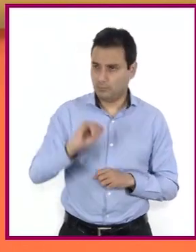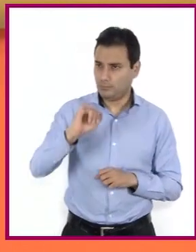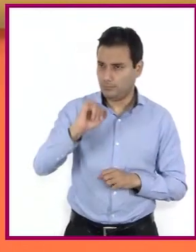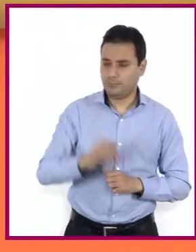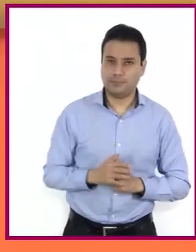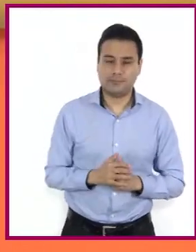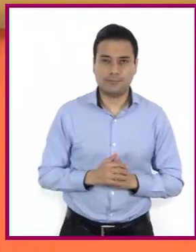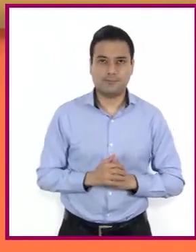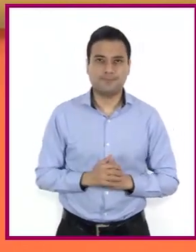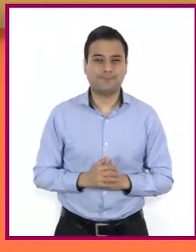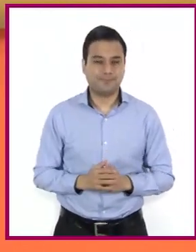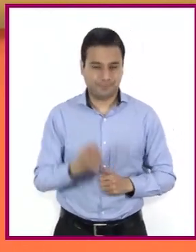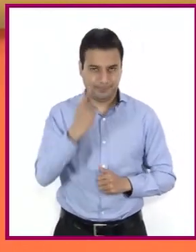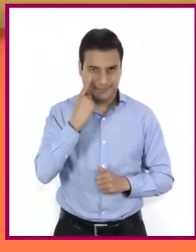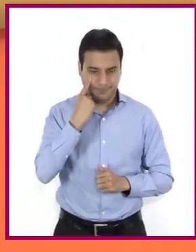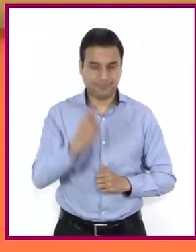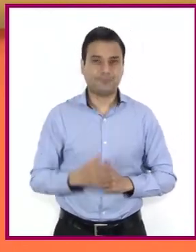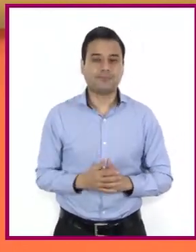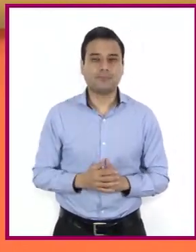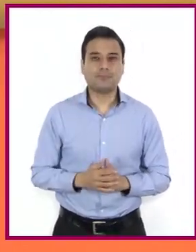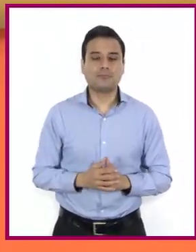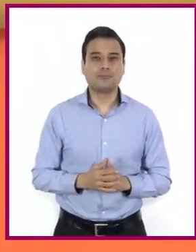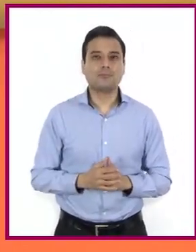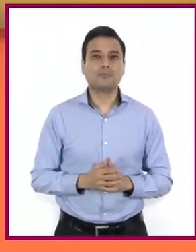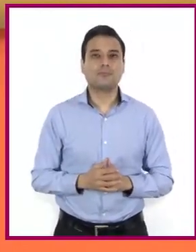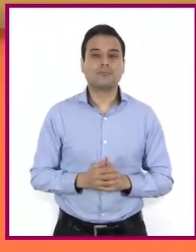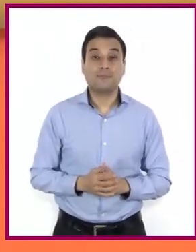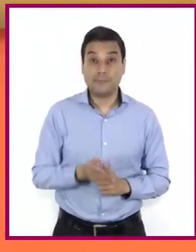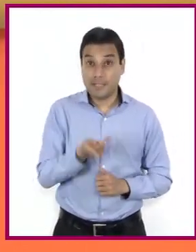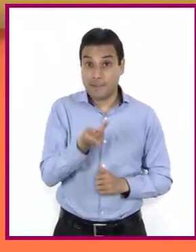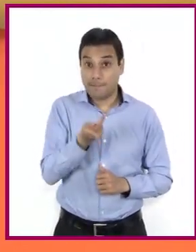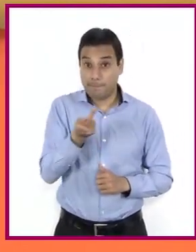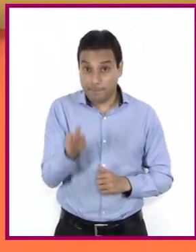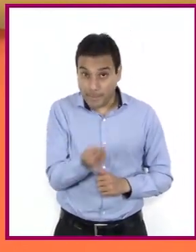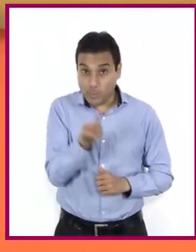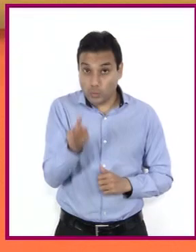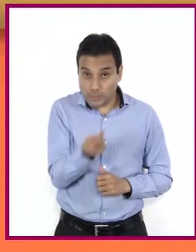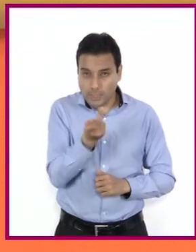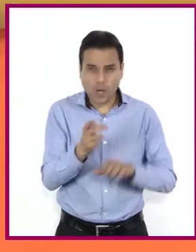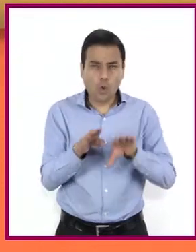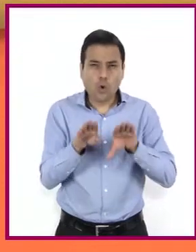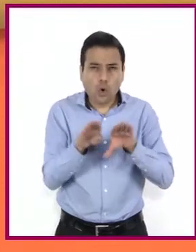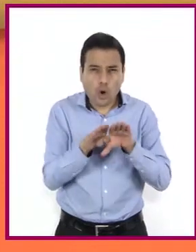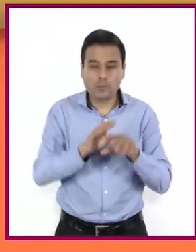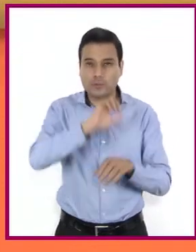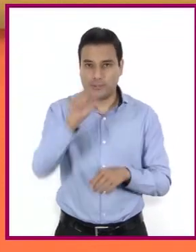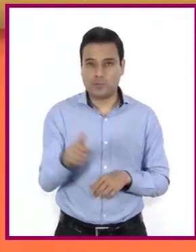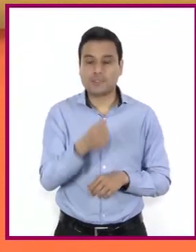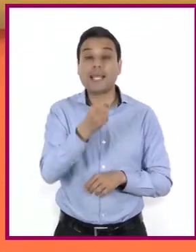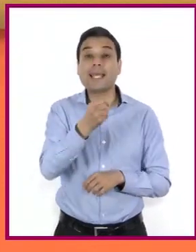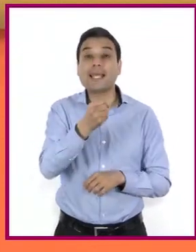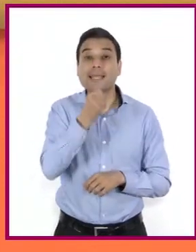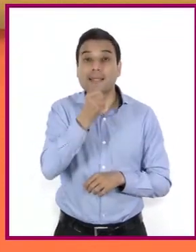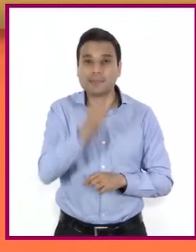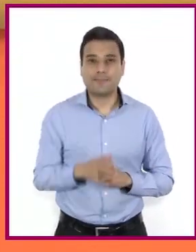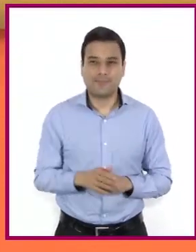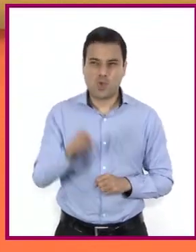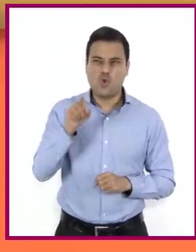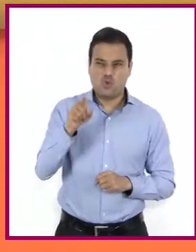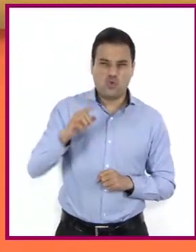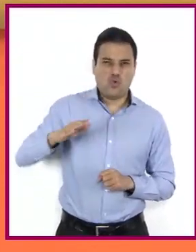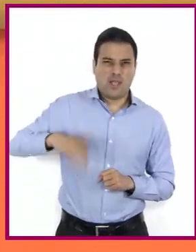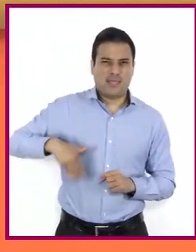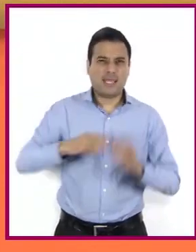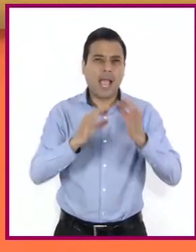sí. Comencemos con el uso de la encuesta y luego vamos con la entrevista. Tomando como ejemplo tu campaña de la